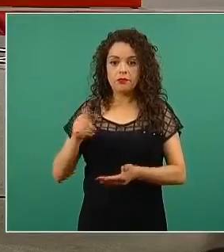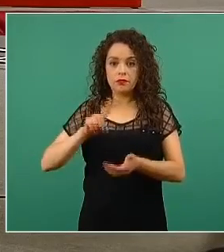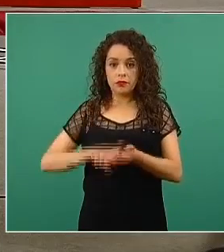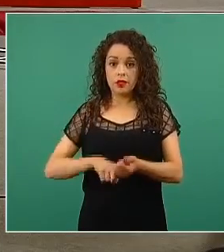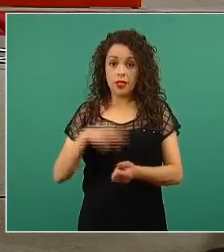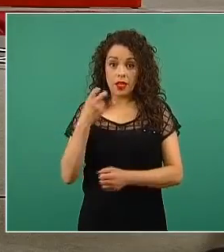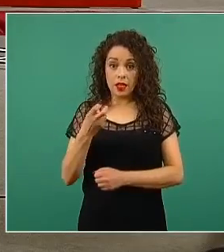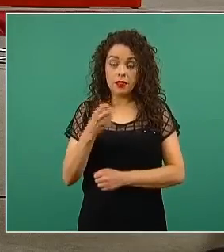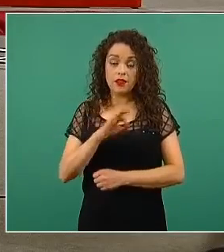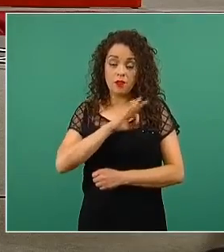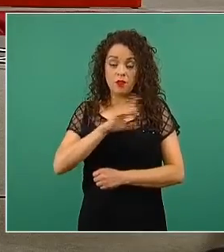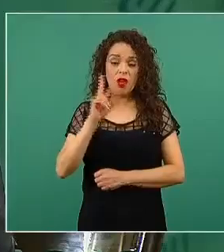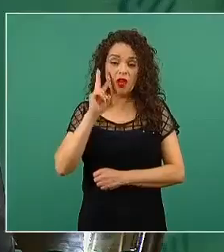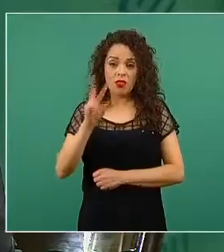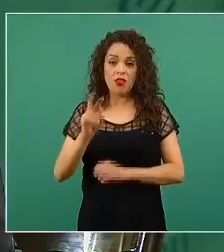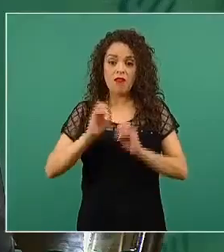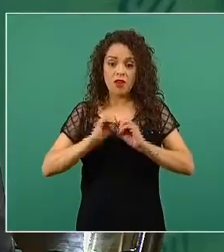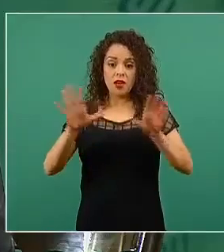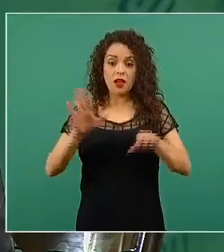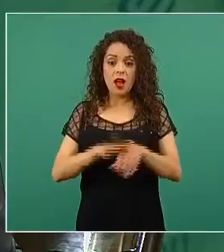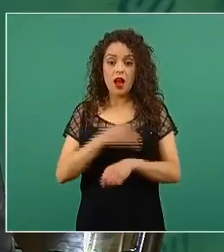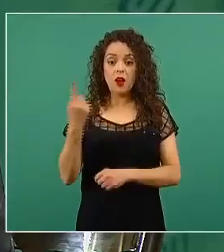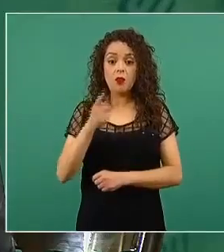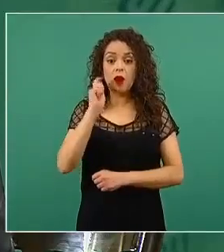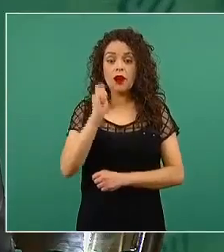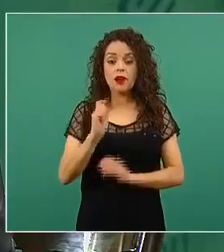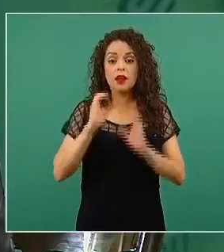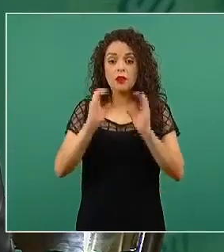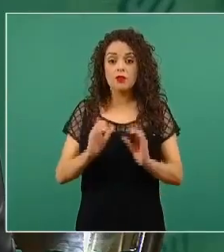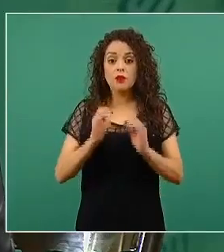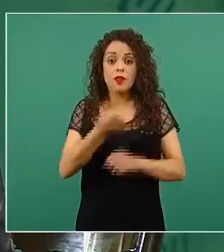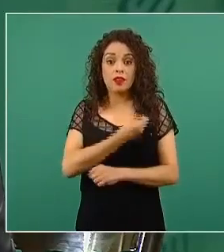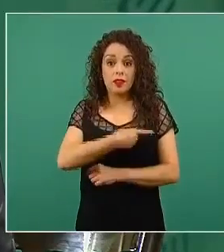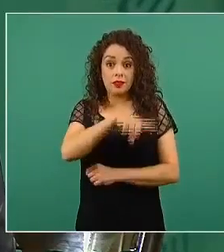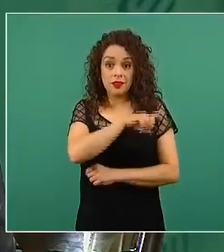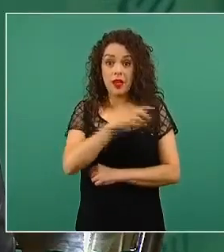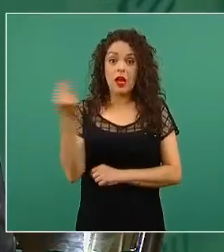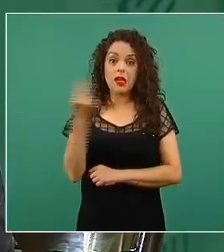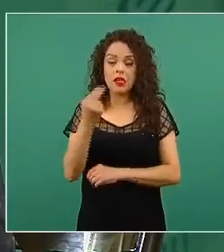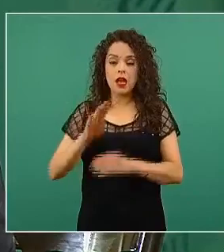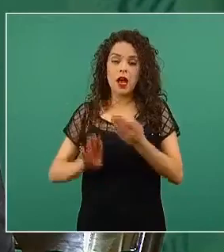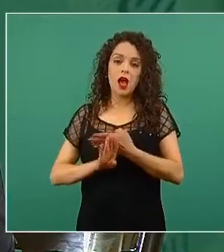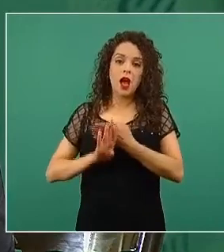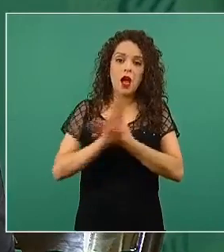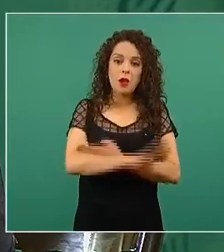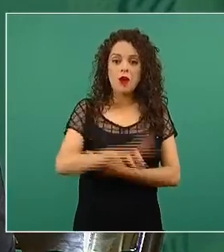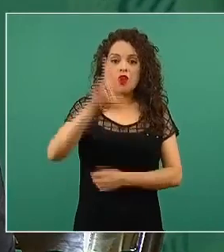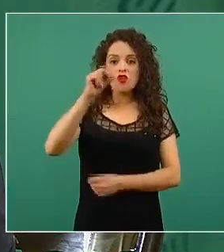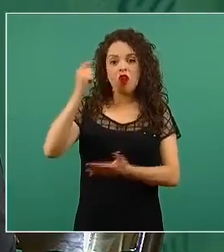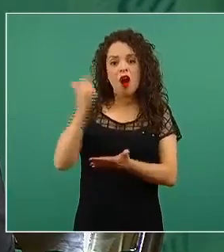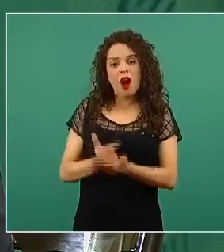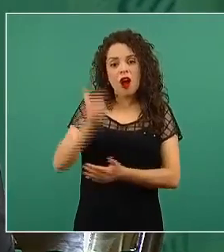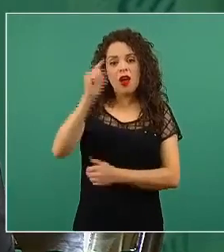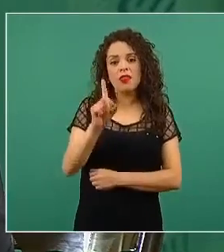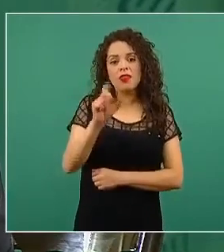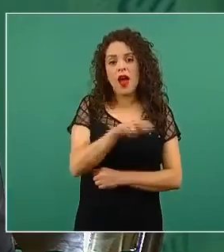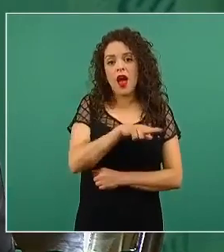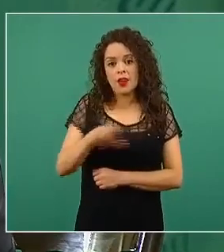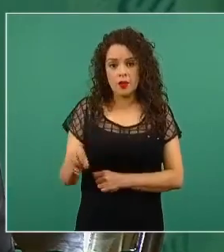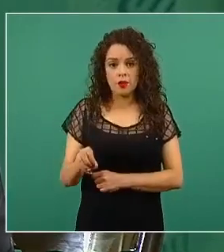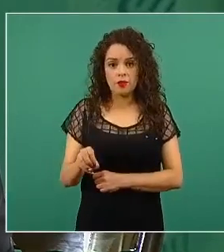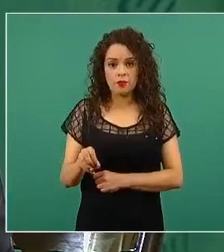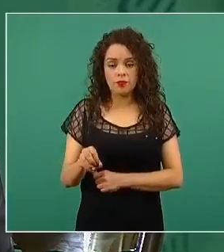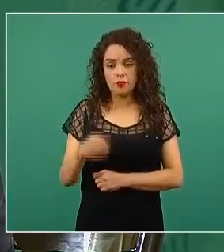de la salud, porque la promoción de la salud lo que busca es anticiparse al daño y no ya ir